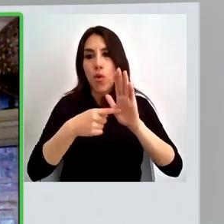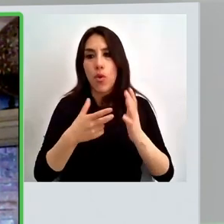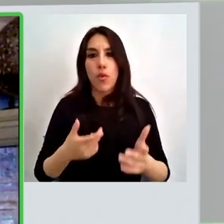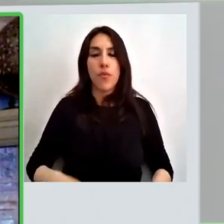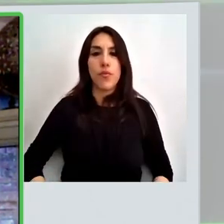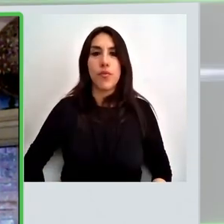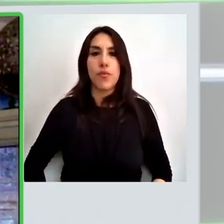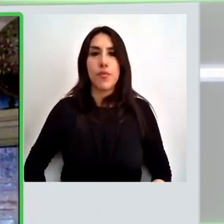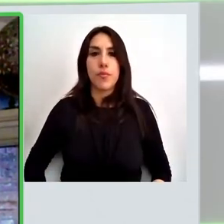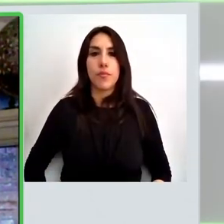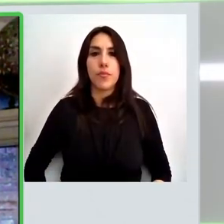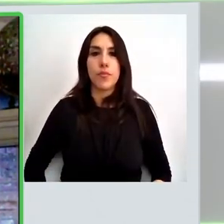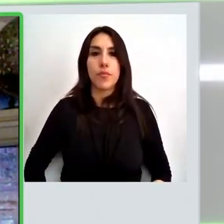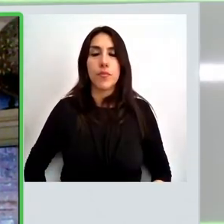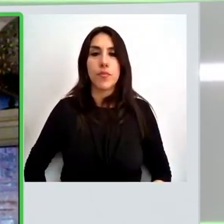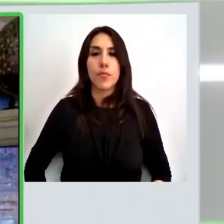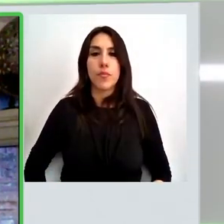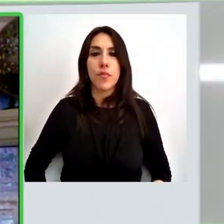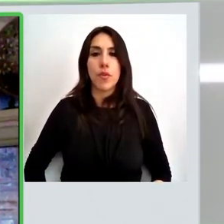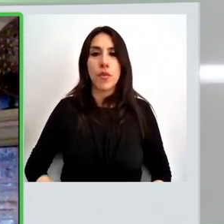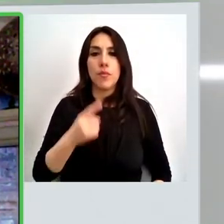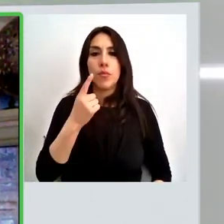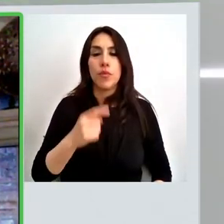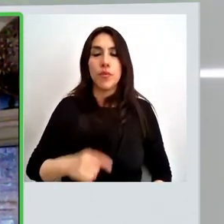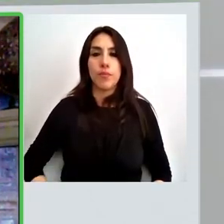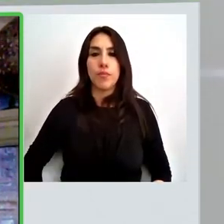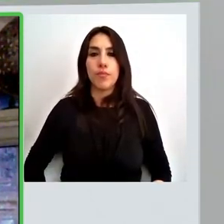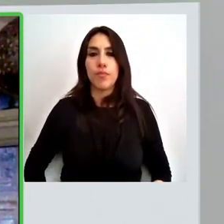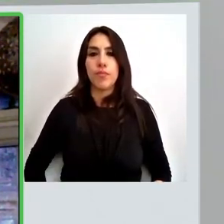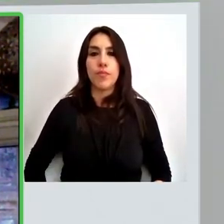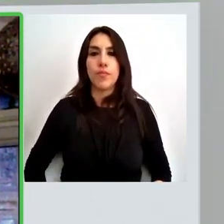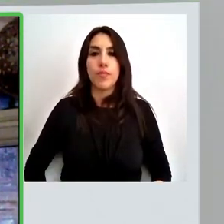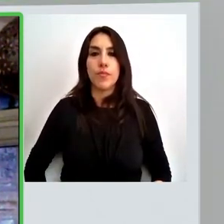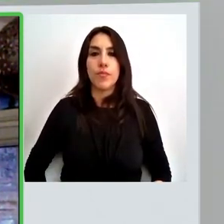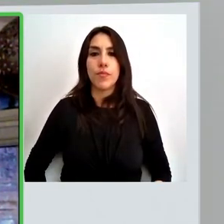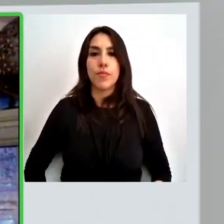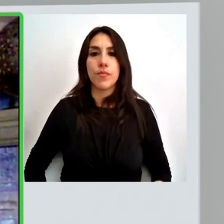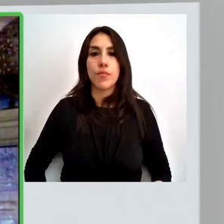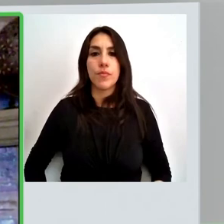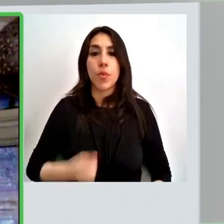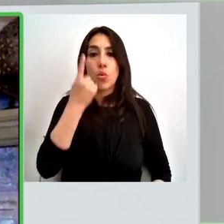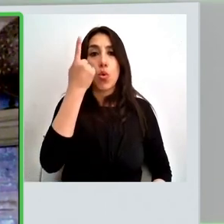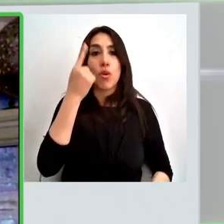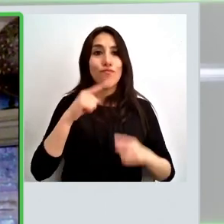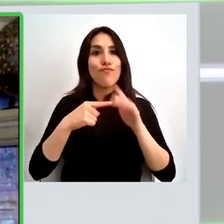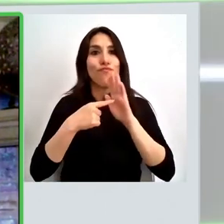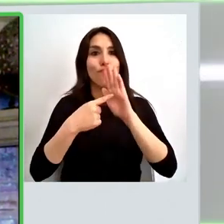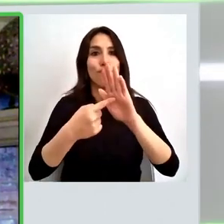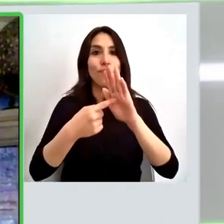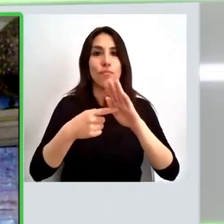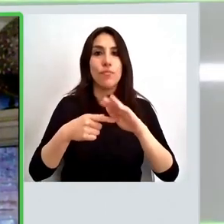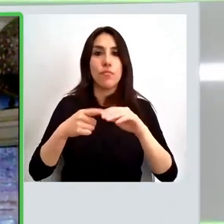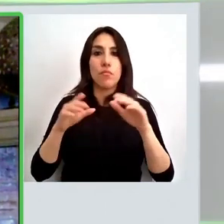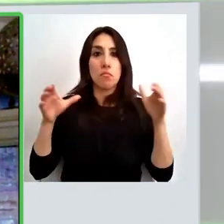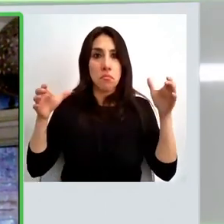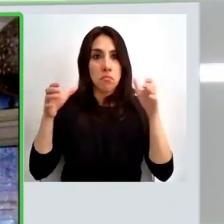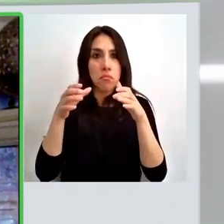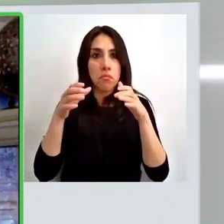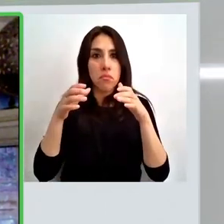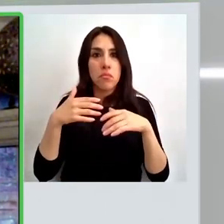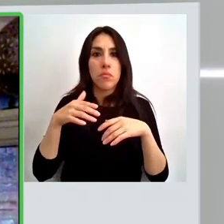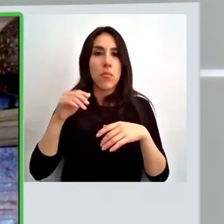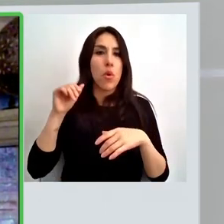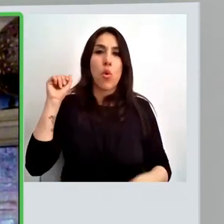un departamento del gobierno en particular donde se reunió con todos los empleados los grupos